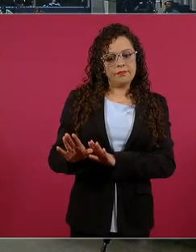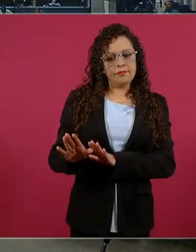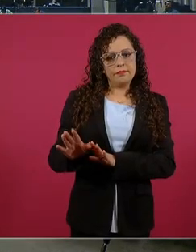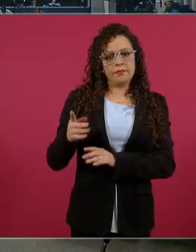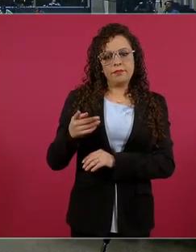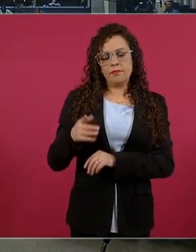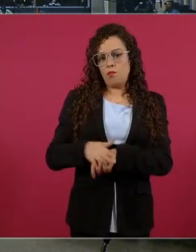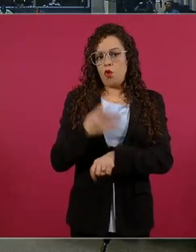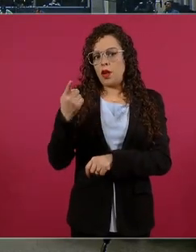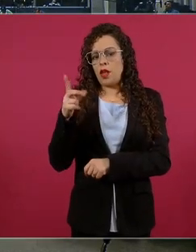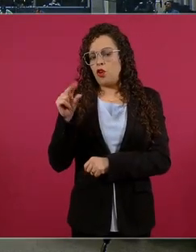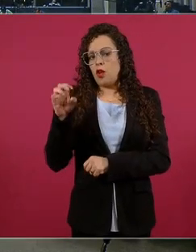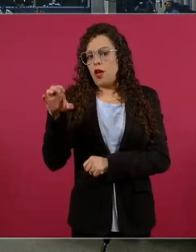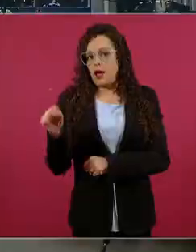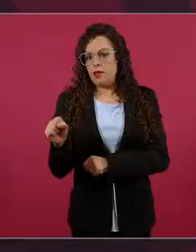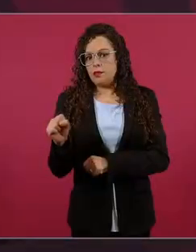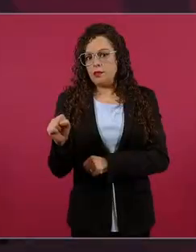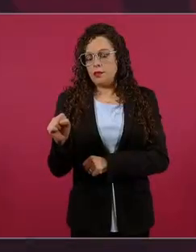con